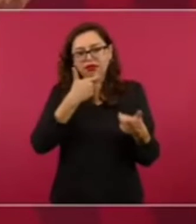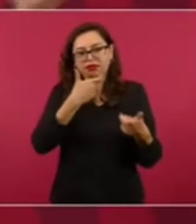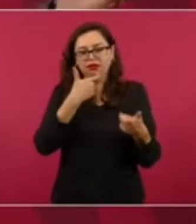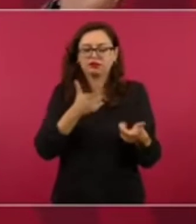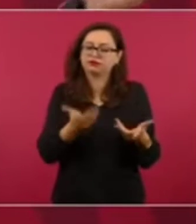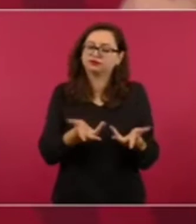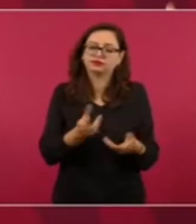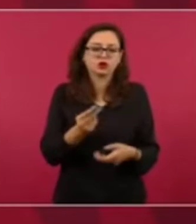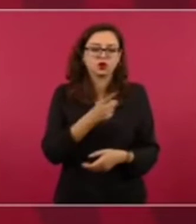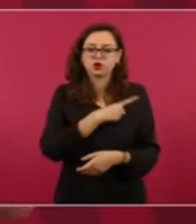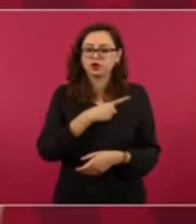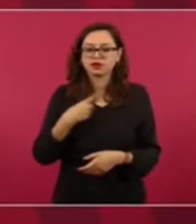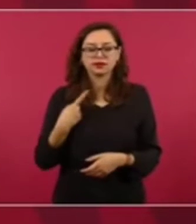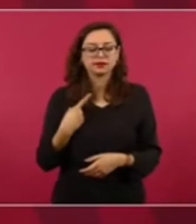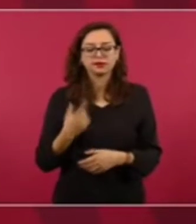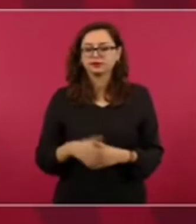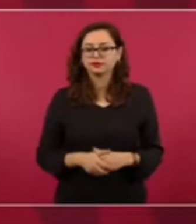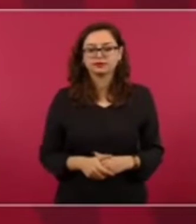una gente que